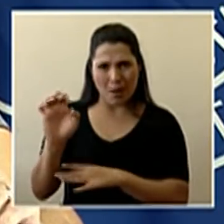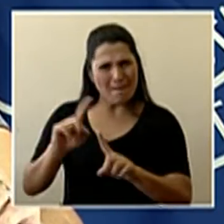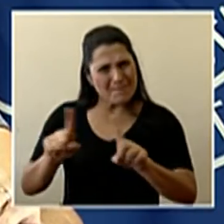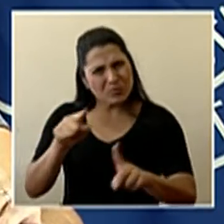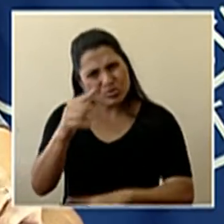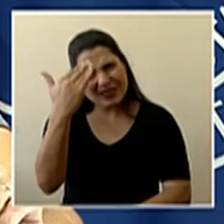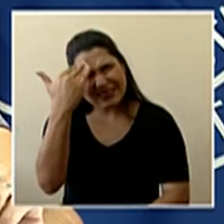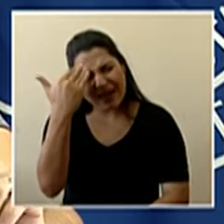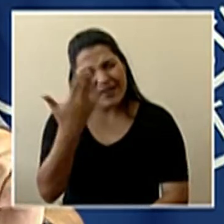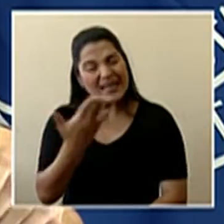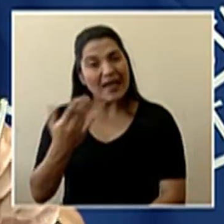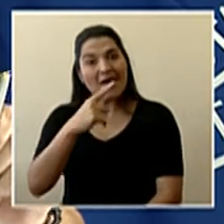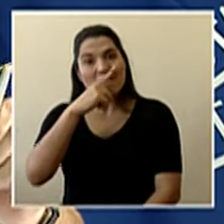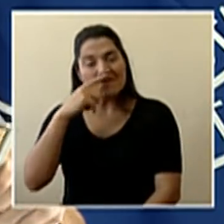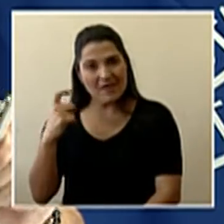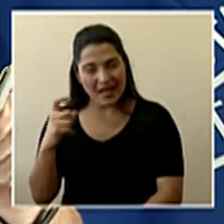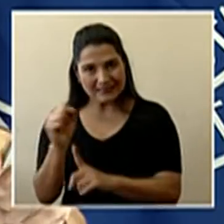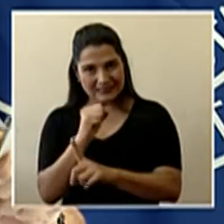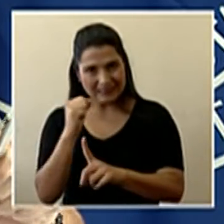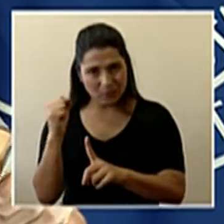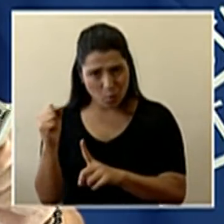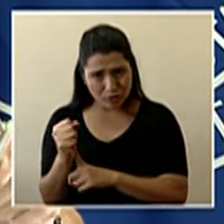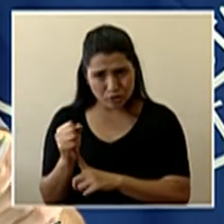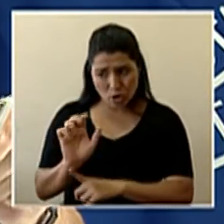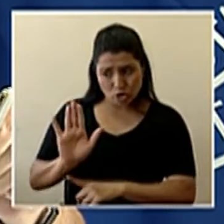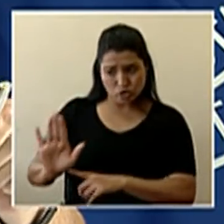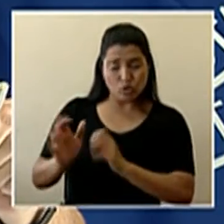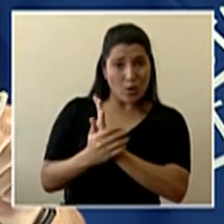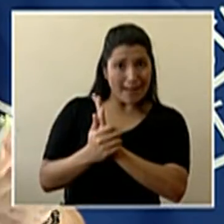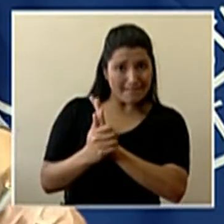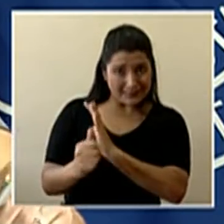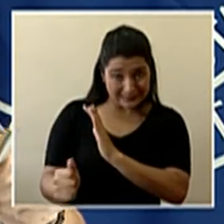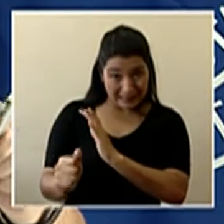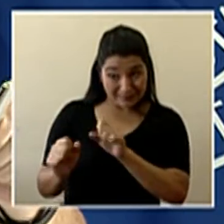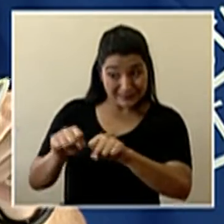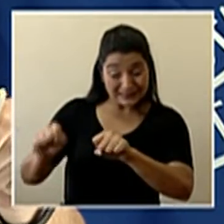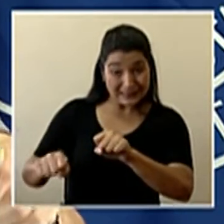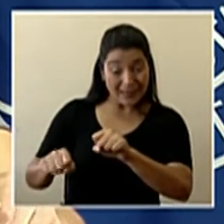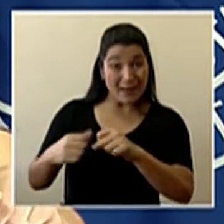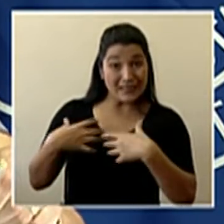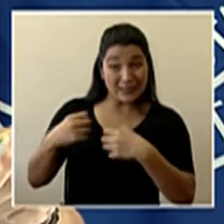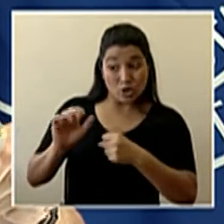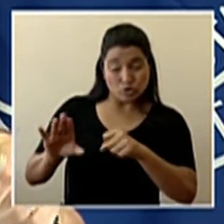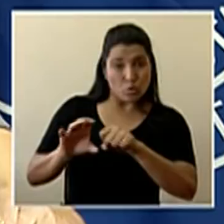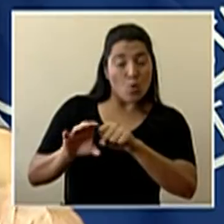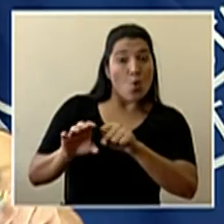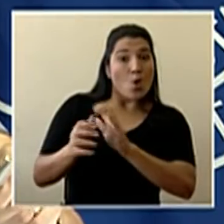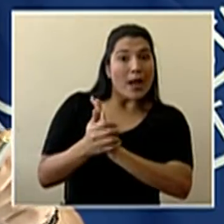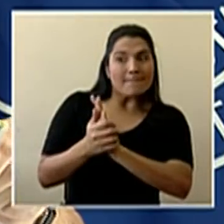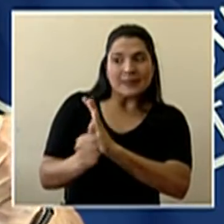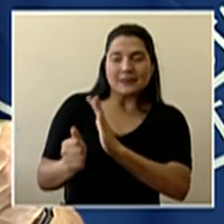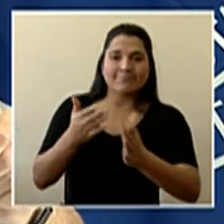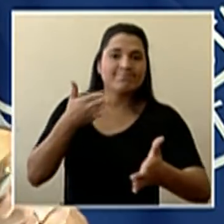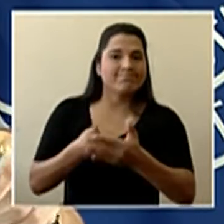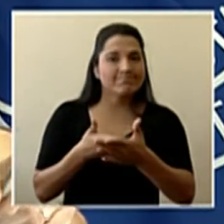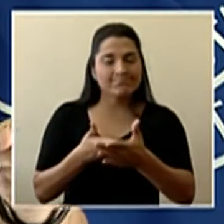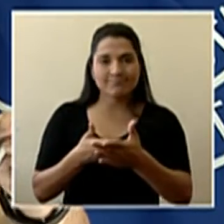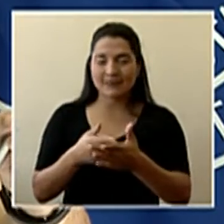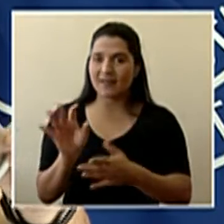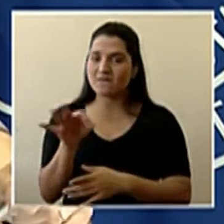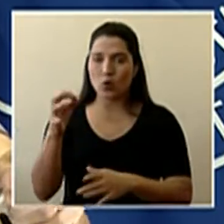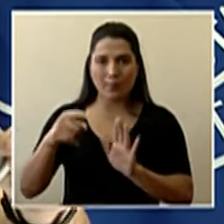sería que esa capacidad que tiene el sistema de salud se vea coartada, se vea impactada de forma negativa y que si